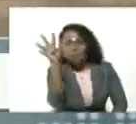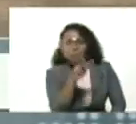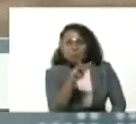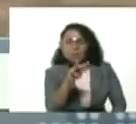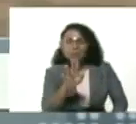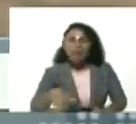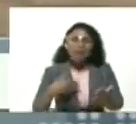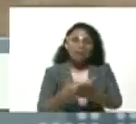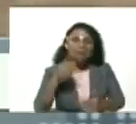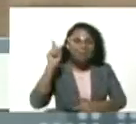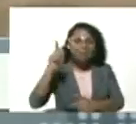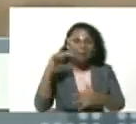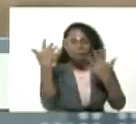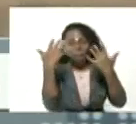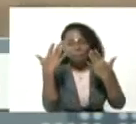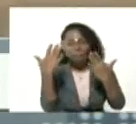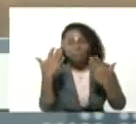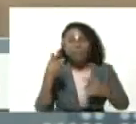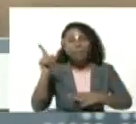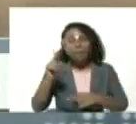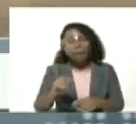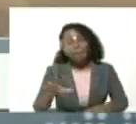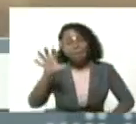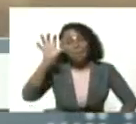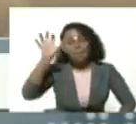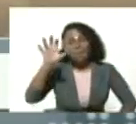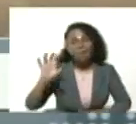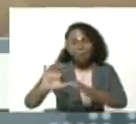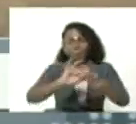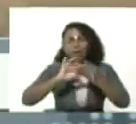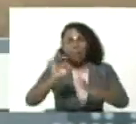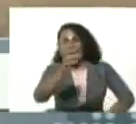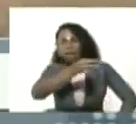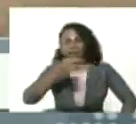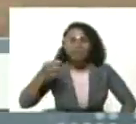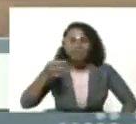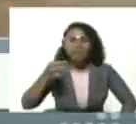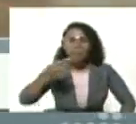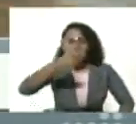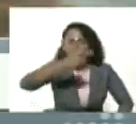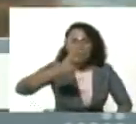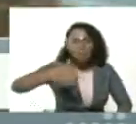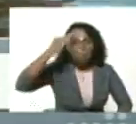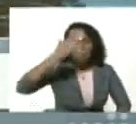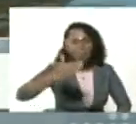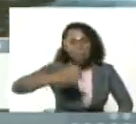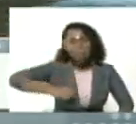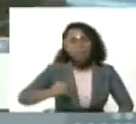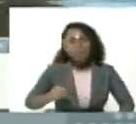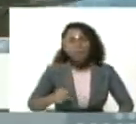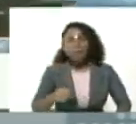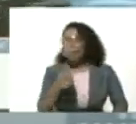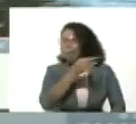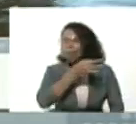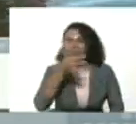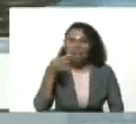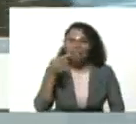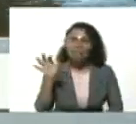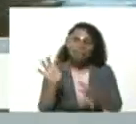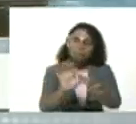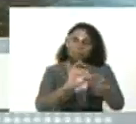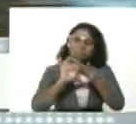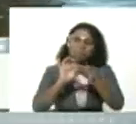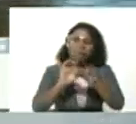hasta allá llega la mano de la patria unida en perfecta unión cívico-militar policial, perfecta unión